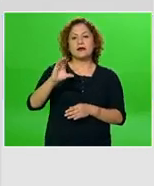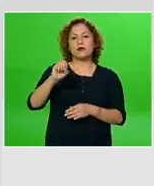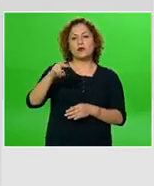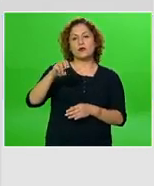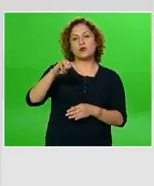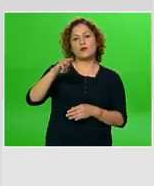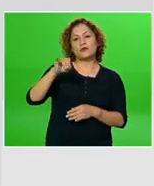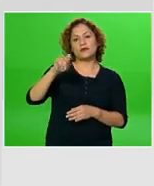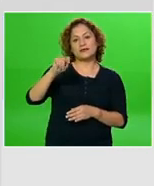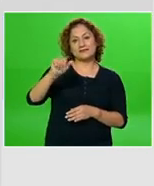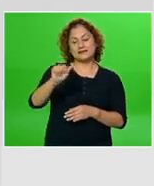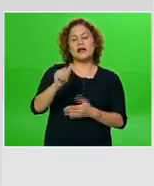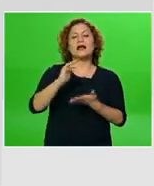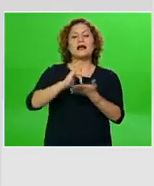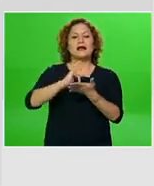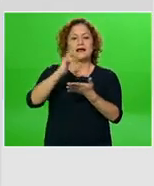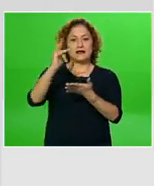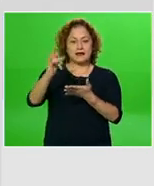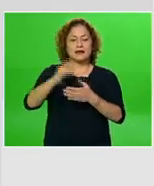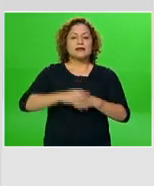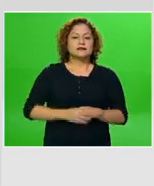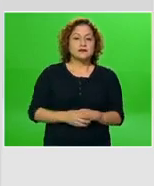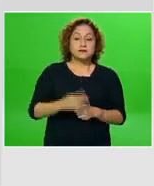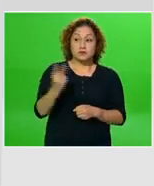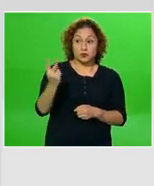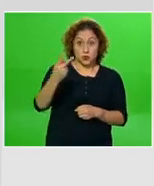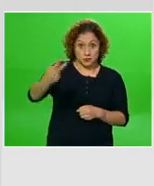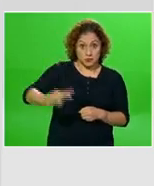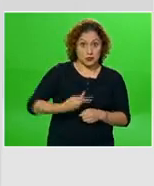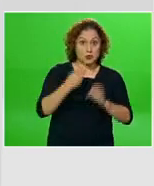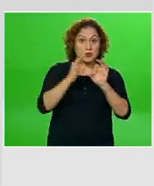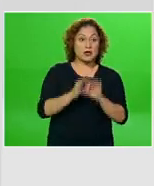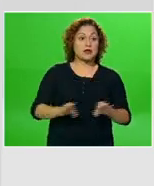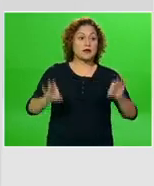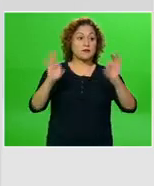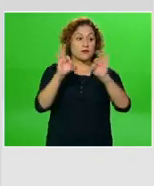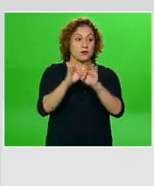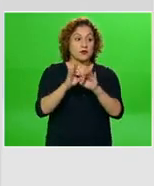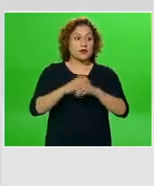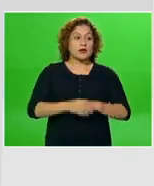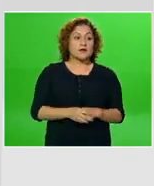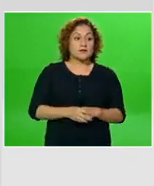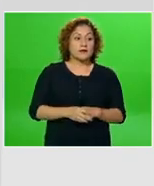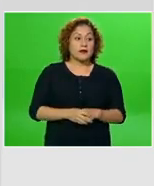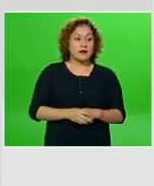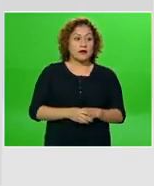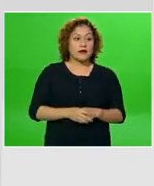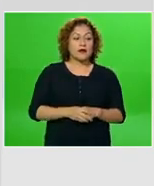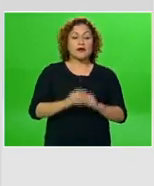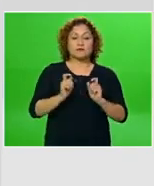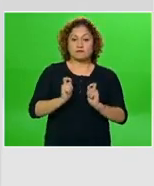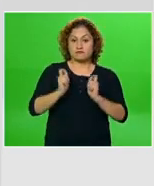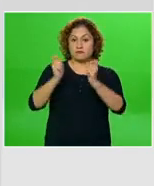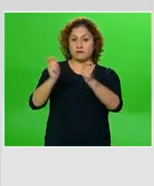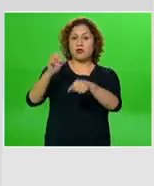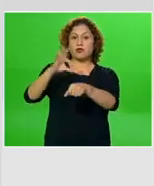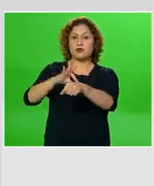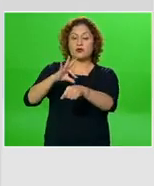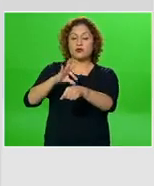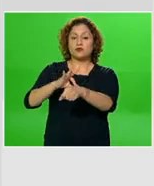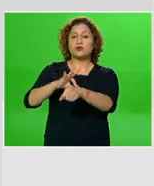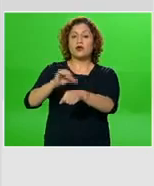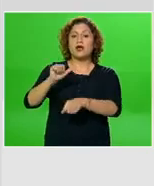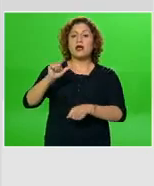es muy muy importantes ambas preguntas jorge me permitiría saber la palabra al doctor josé luís son